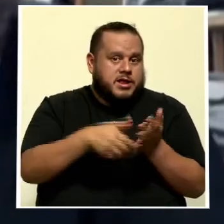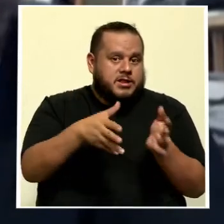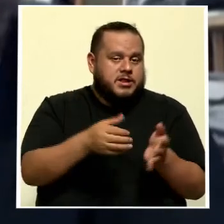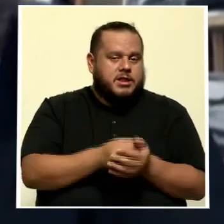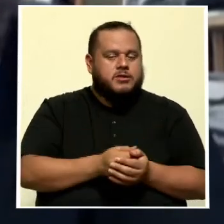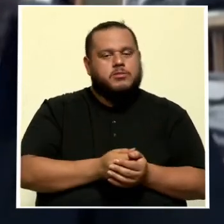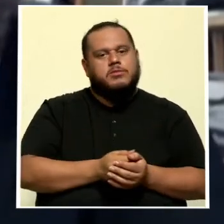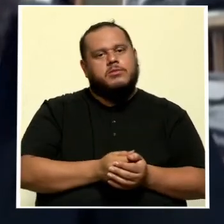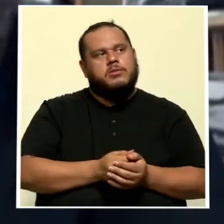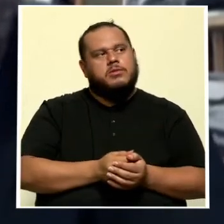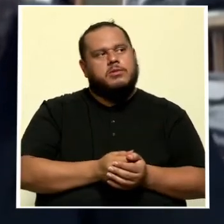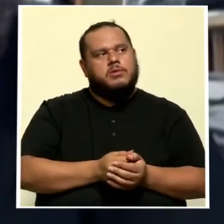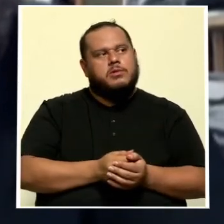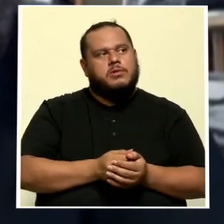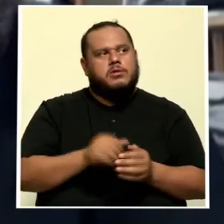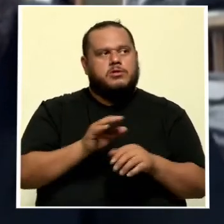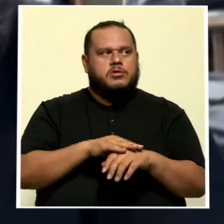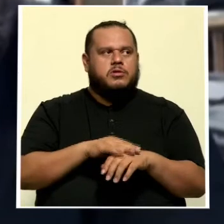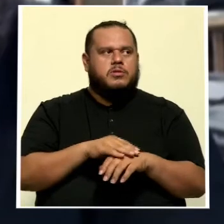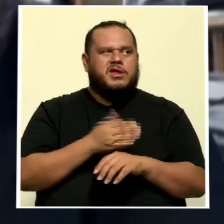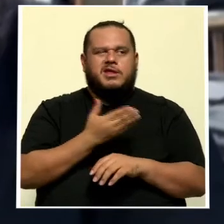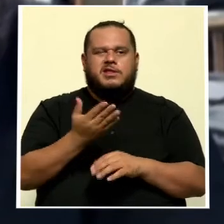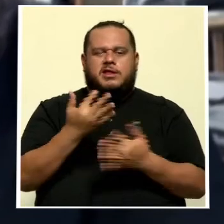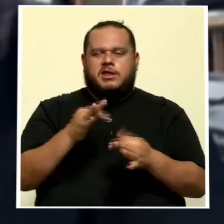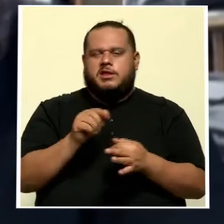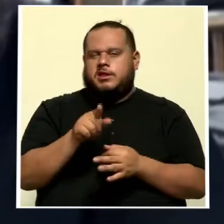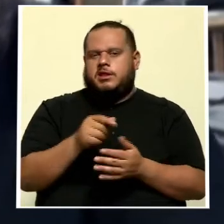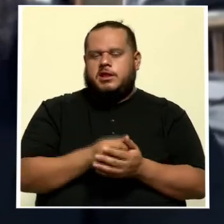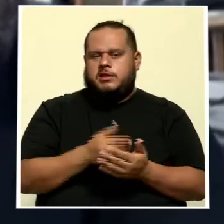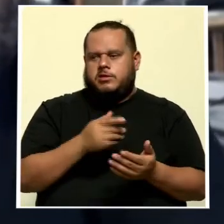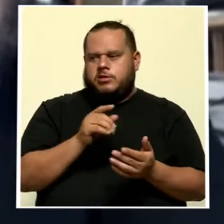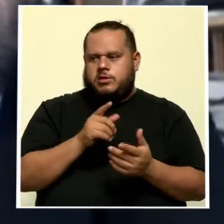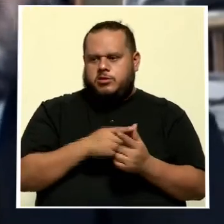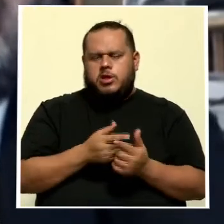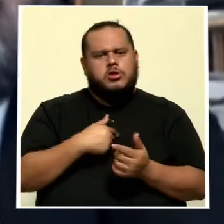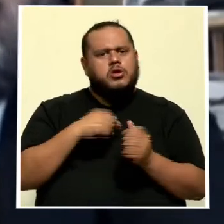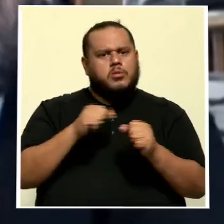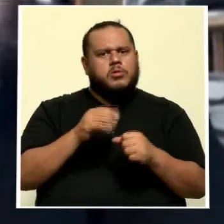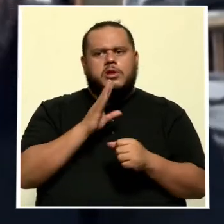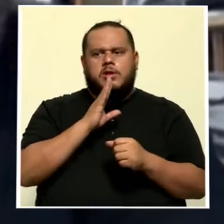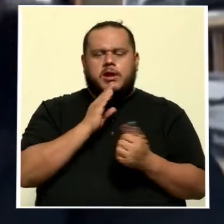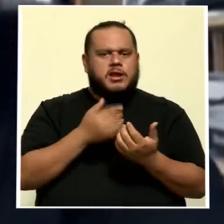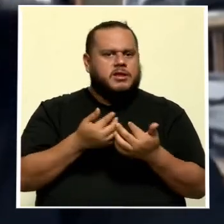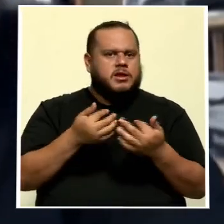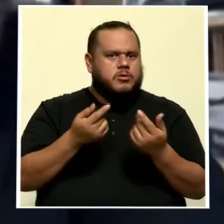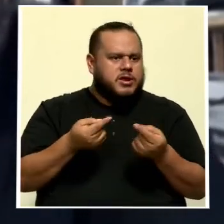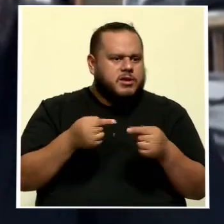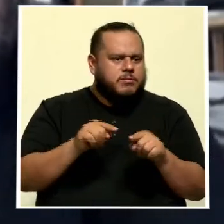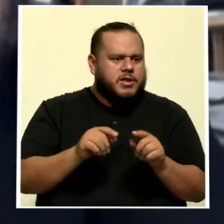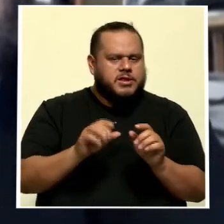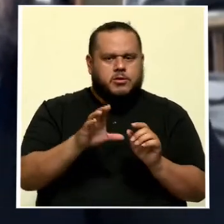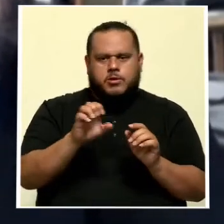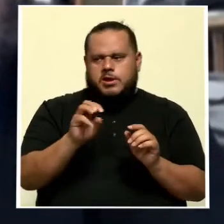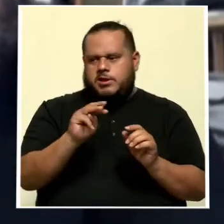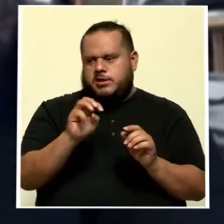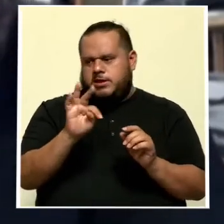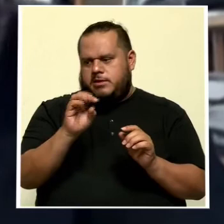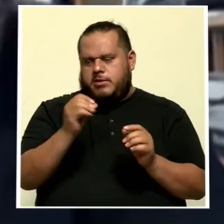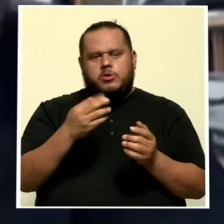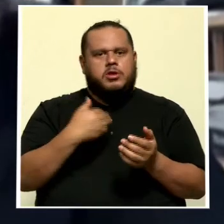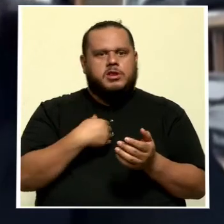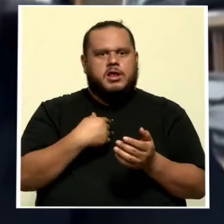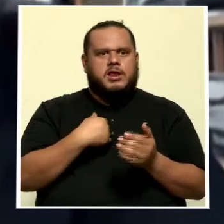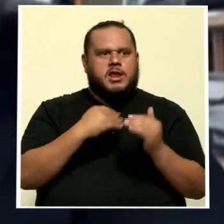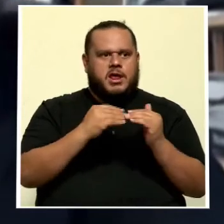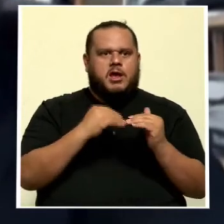intrigado respecto de qué se trata de esto. Entonces podría hablar de lo que pasa con el cemento. O sea, el cemento tiene un sobreprecio